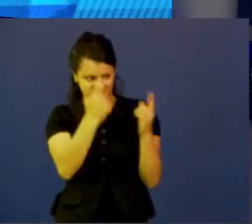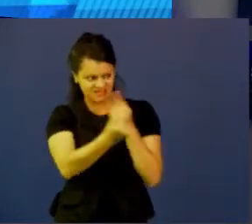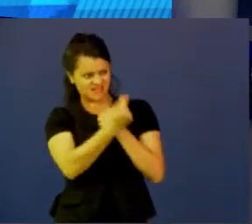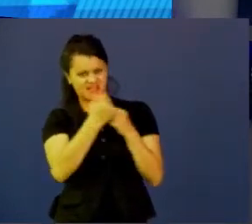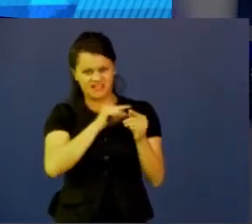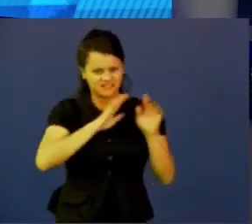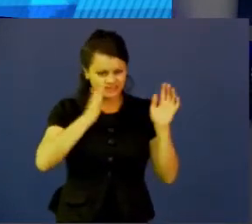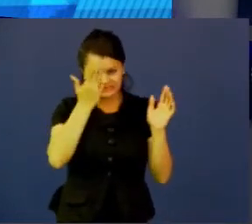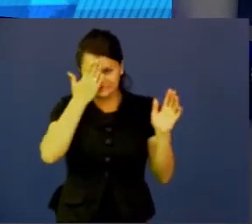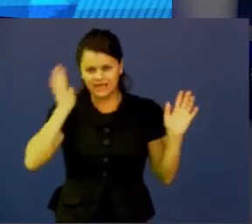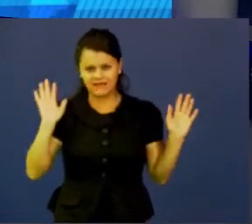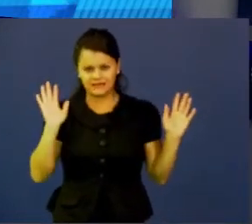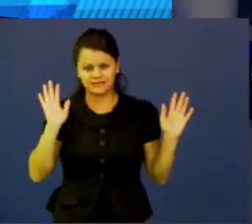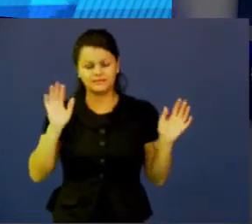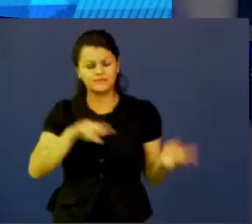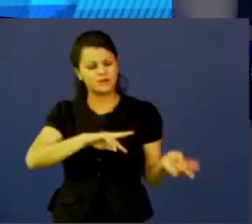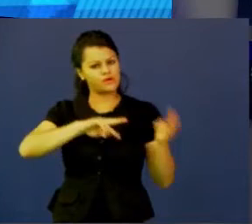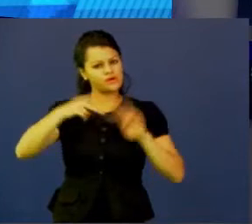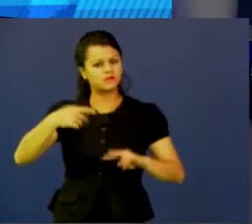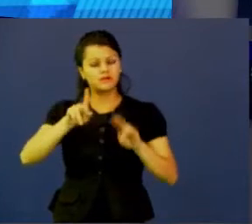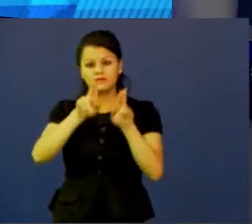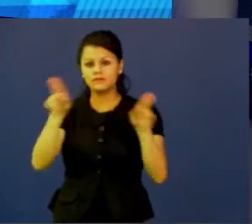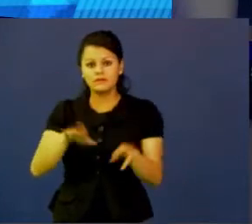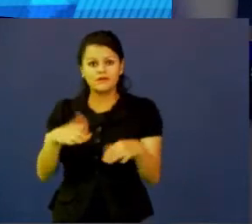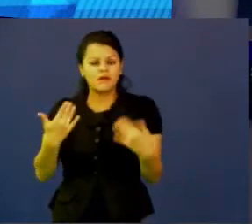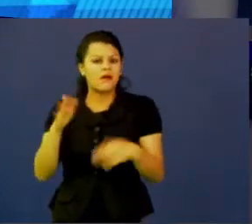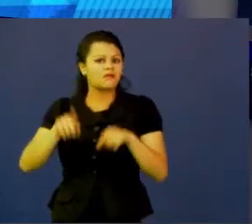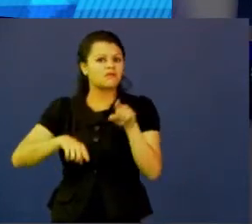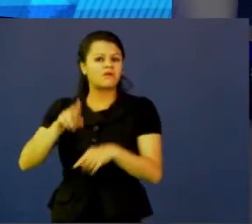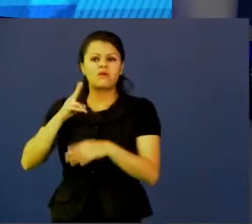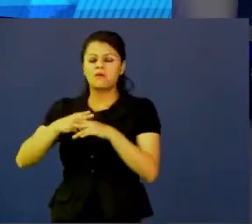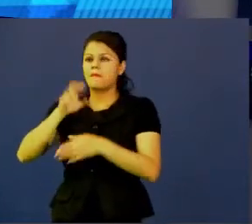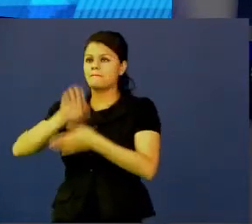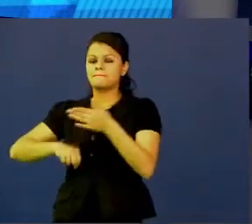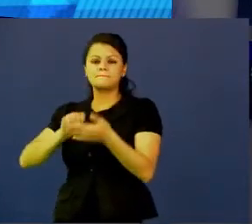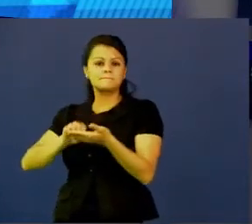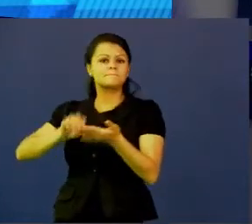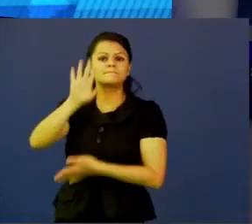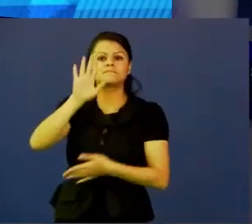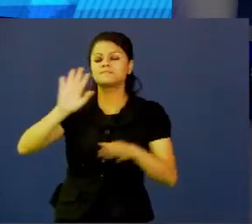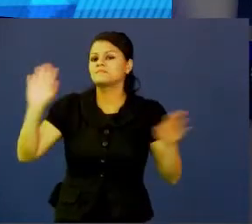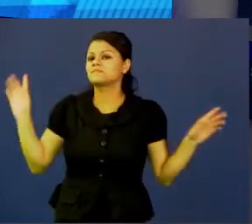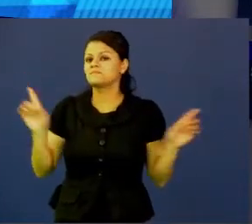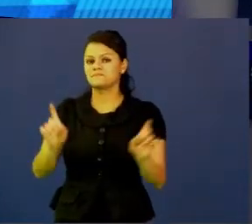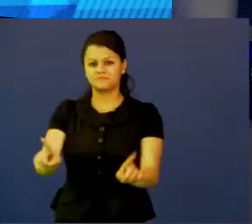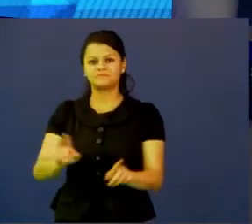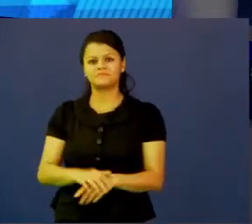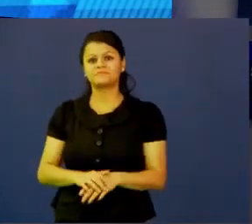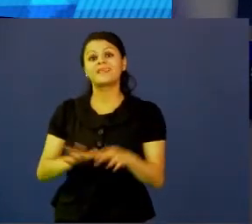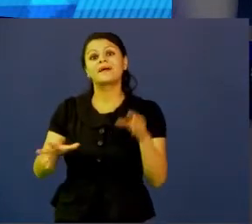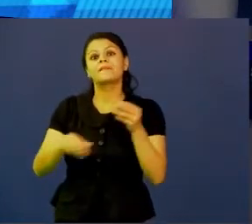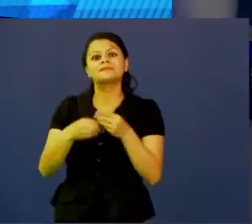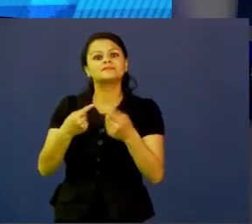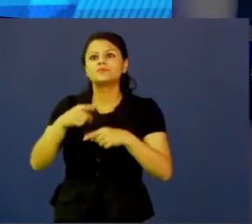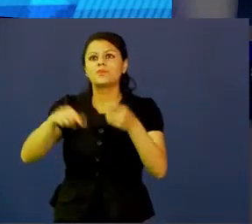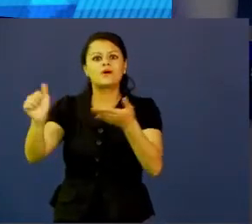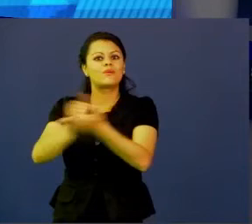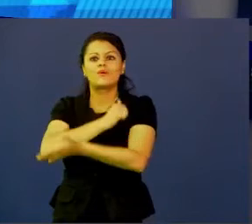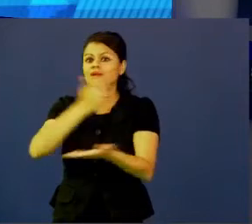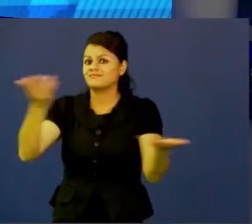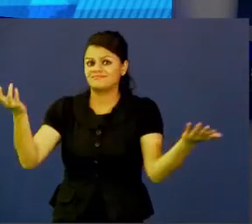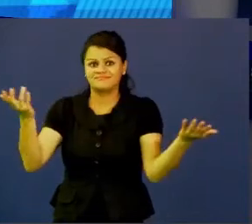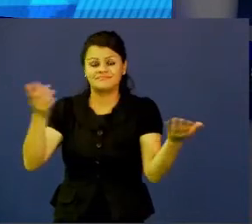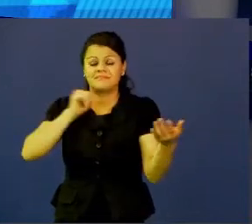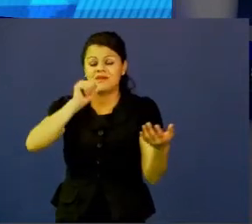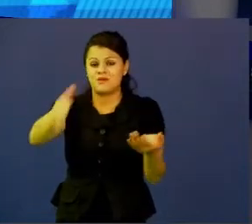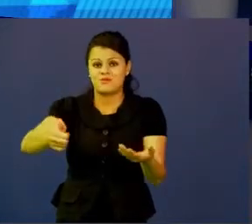quizá el otro que es muy, muy duro, es que es indeleble. Todo lo que pasa en la red, cualquier burla,